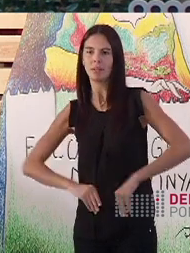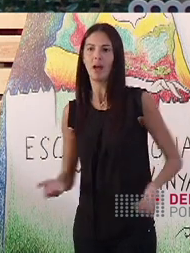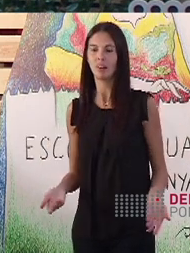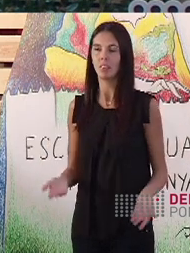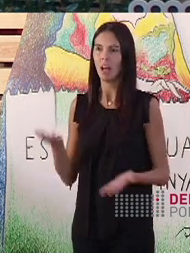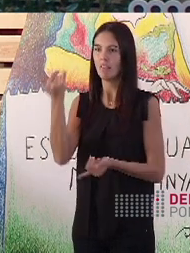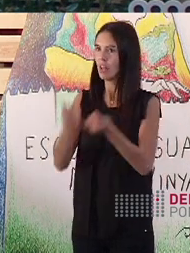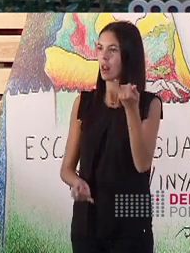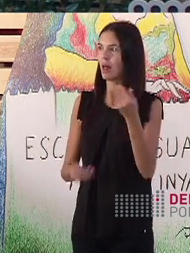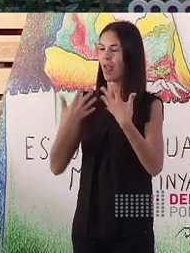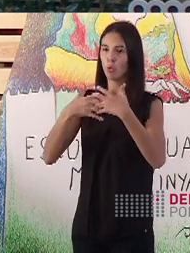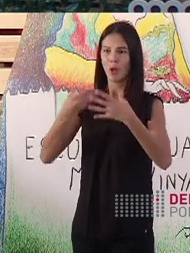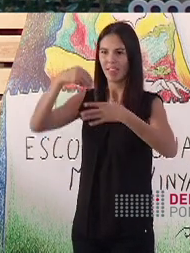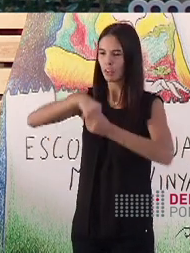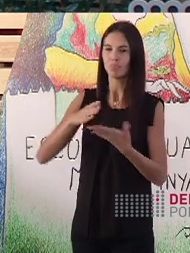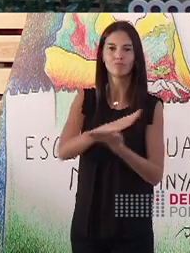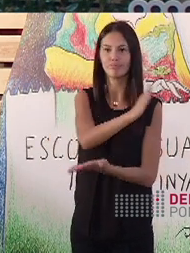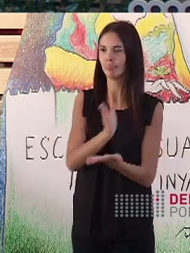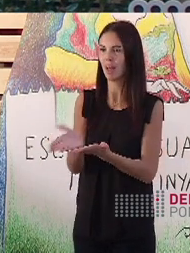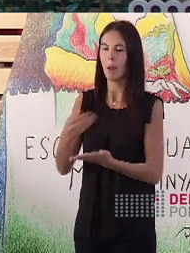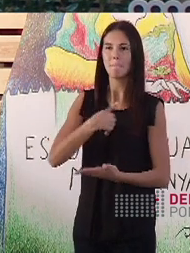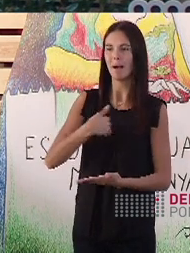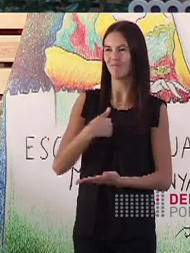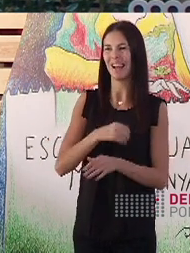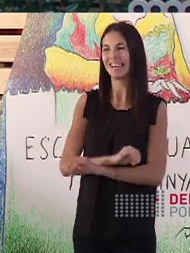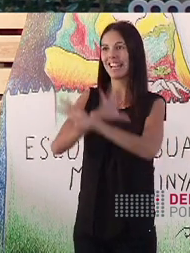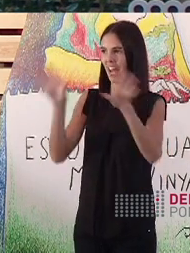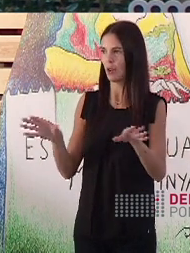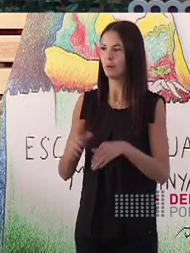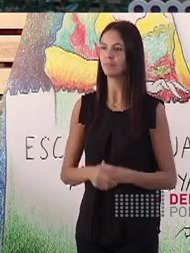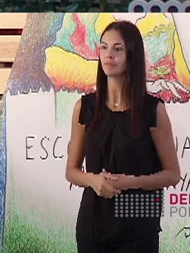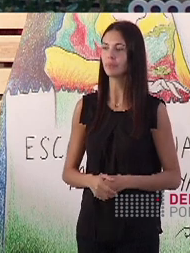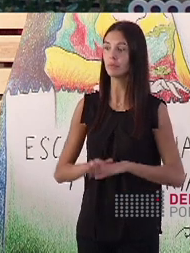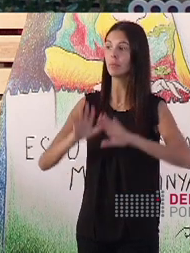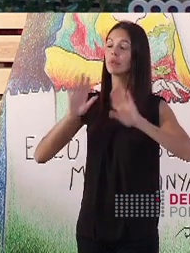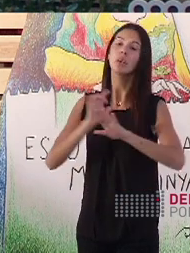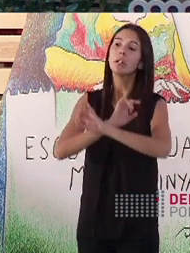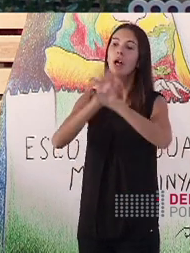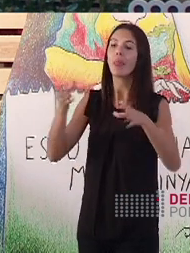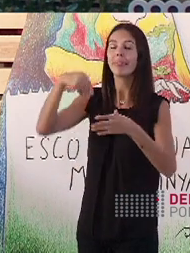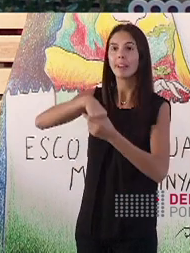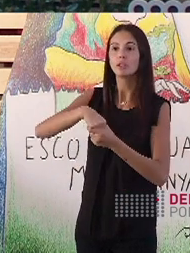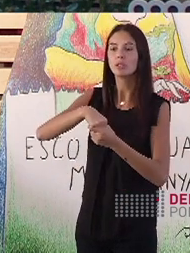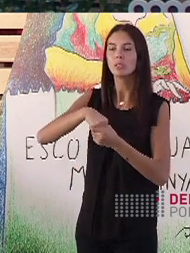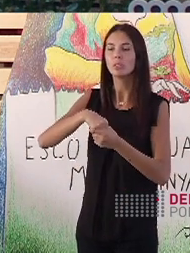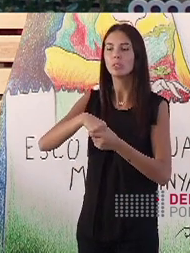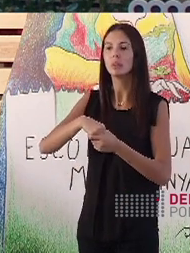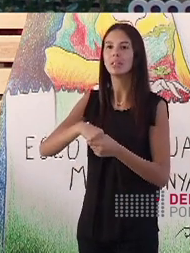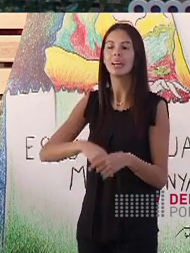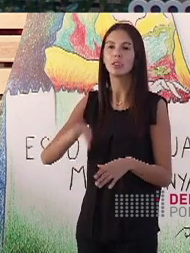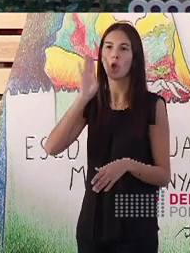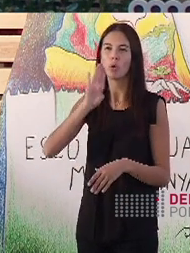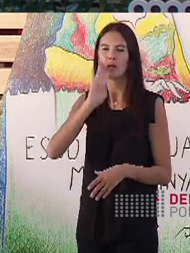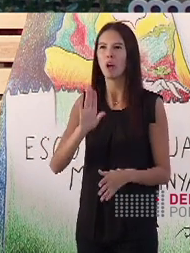dos partes en la industria, están muy claros los papeles. Pero claro, es que en la pornografía realmente en la pornografía o